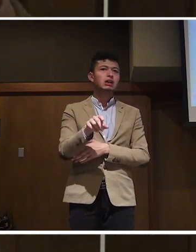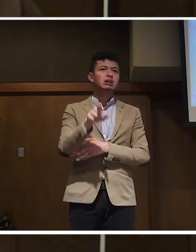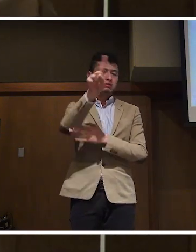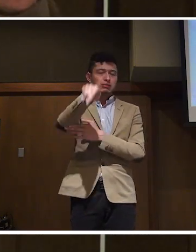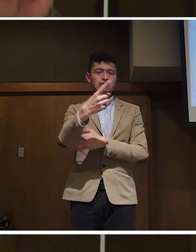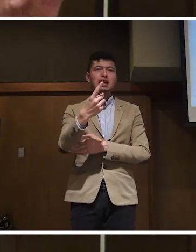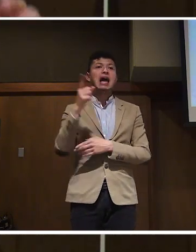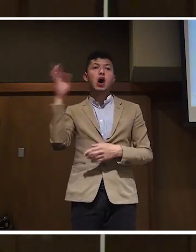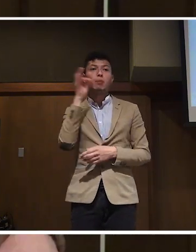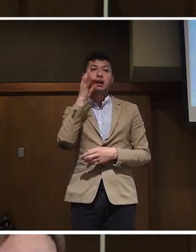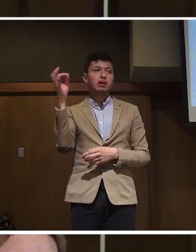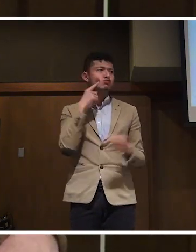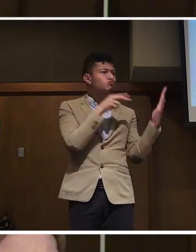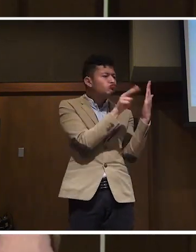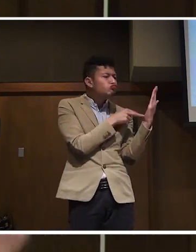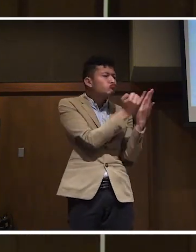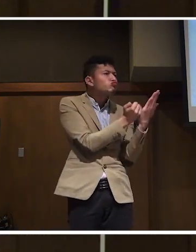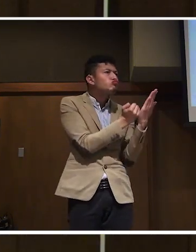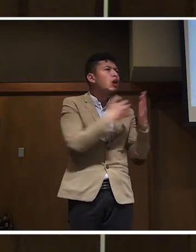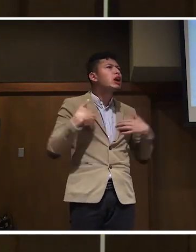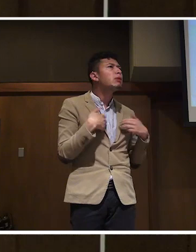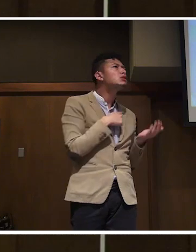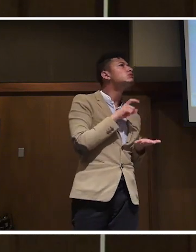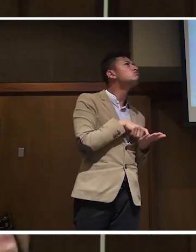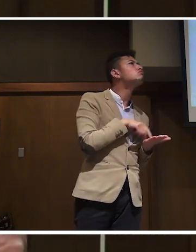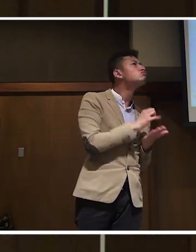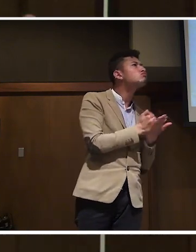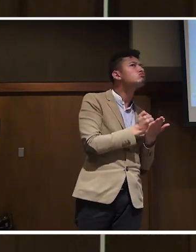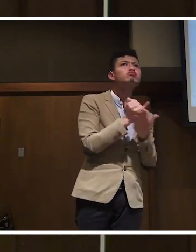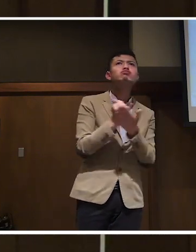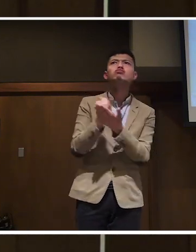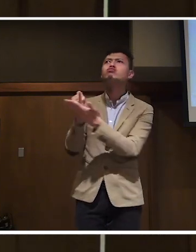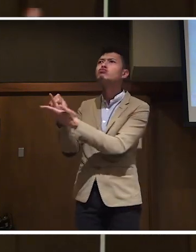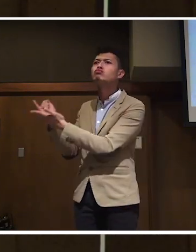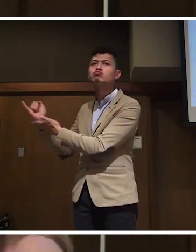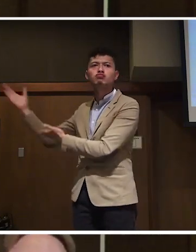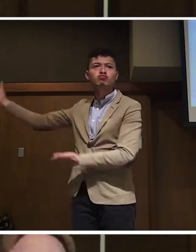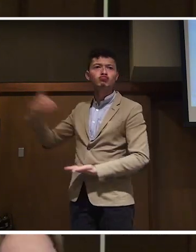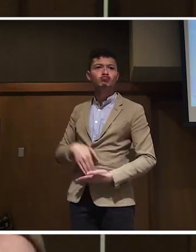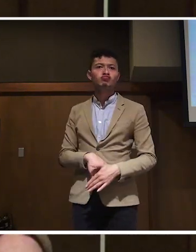las plantas, de los animales, las colecciones de Alberto Urdaneta y, por supuesto,